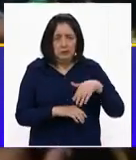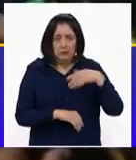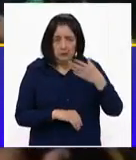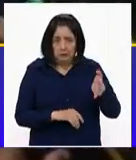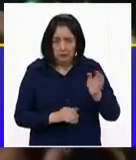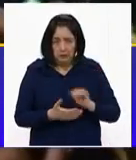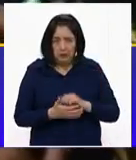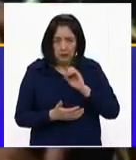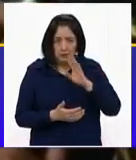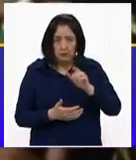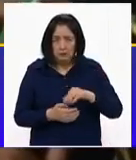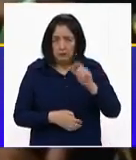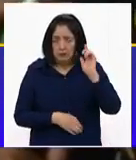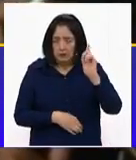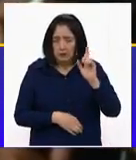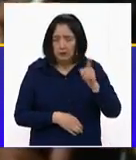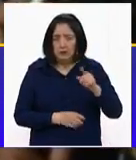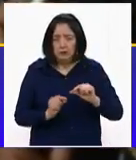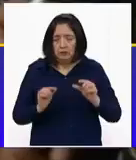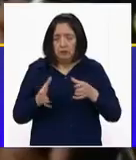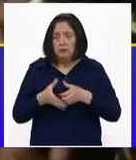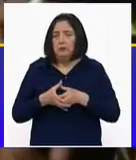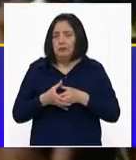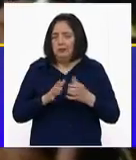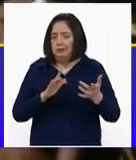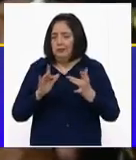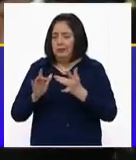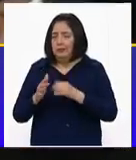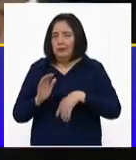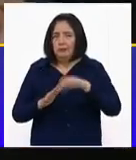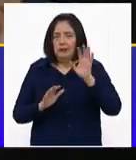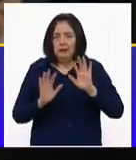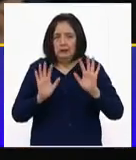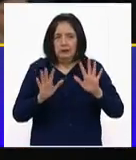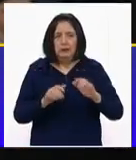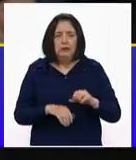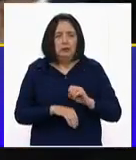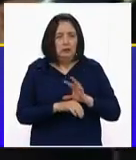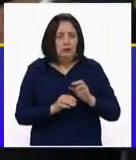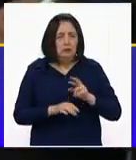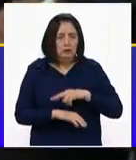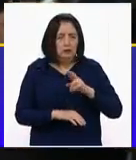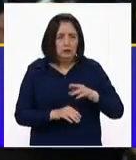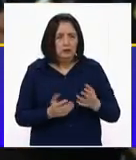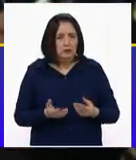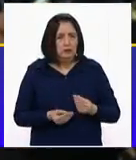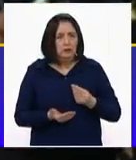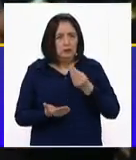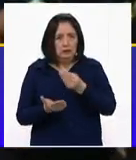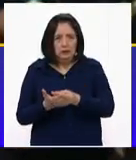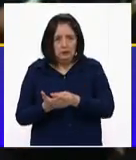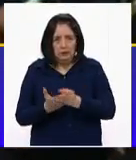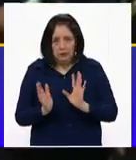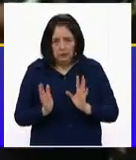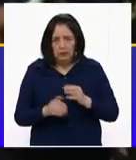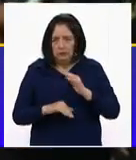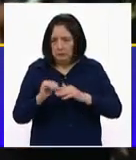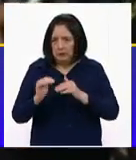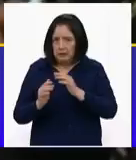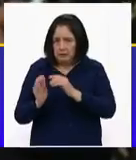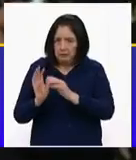fuera sindicado como el líder de una red de más de 10 consejeros regionales, a los que ofrecía la entrega y administración de